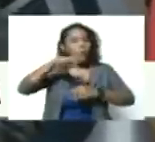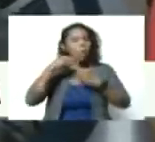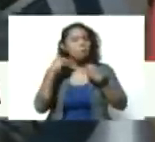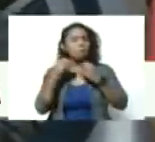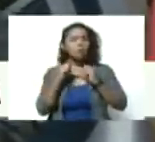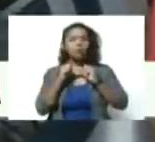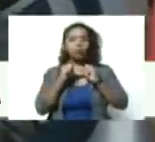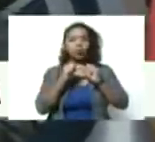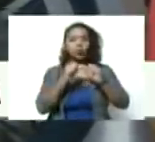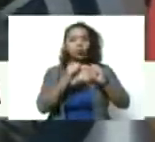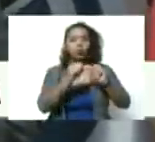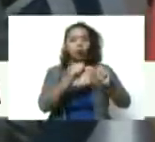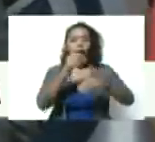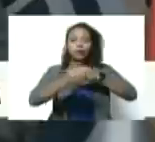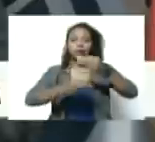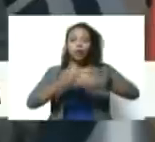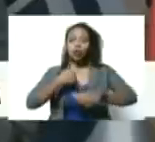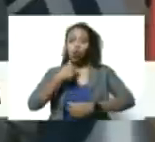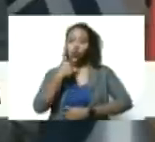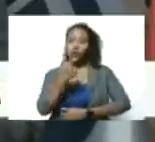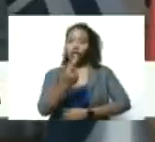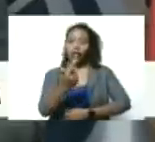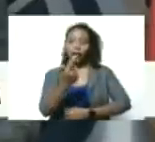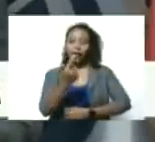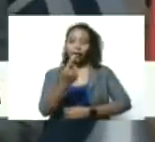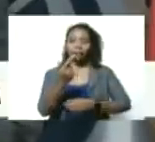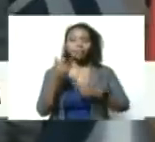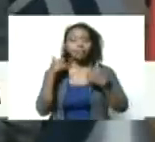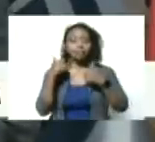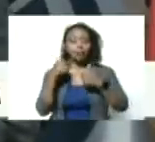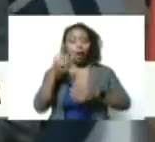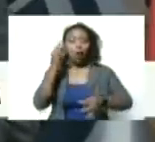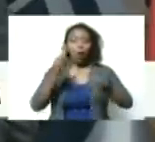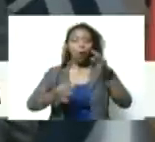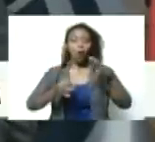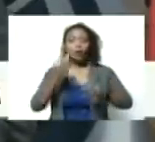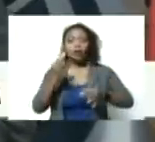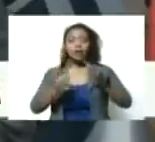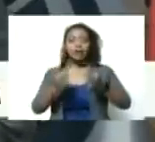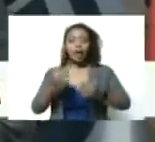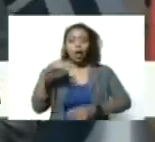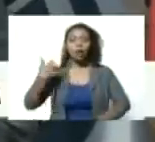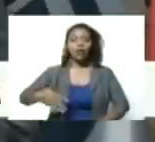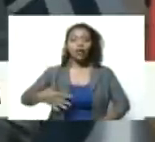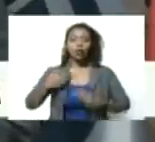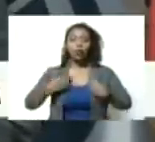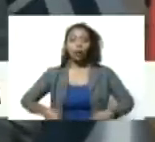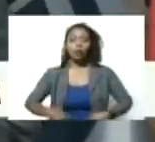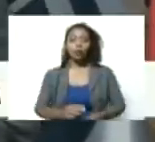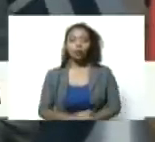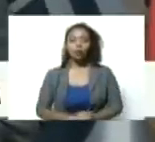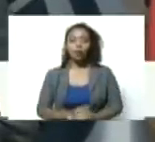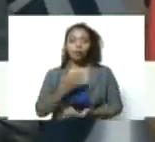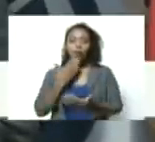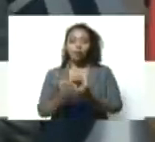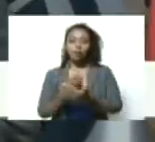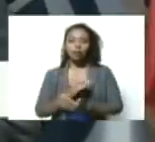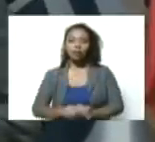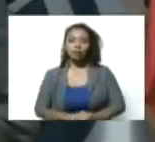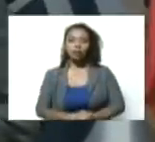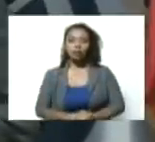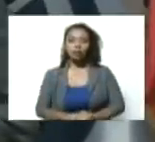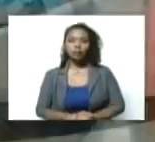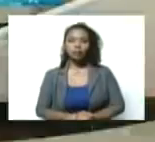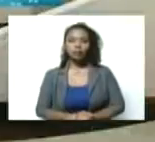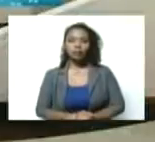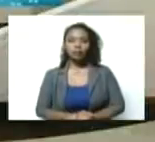seguir siendo, como dije, garantes de la justicia y los derechos humanos. Muchas gracias.